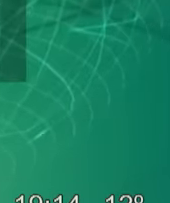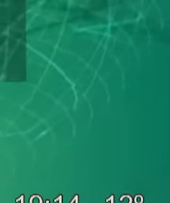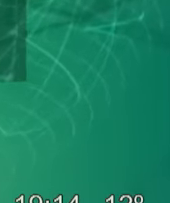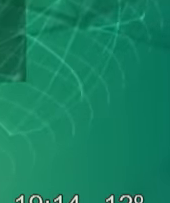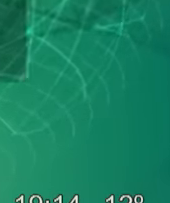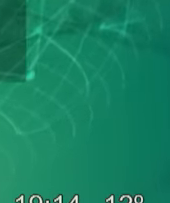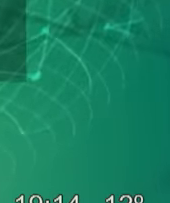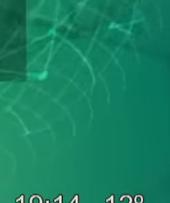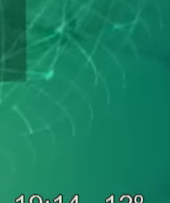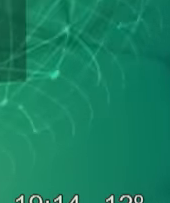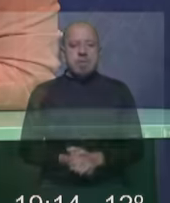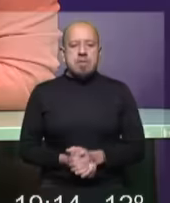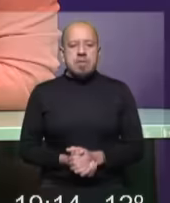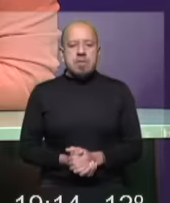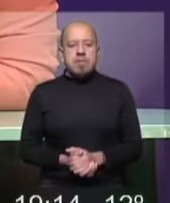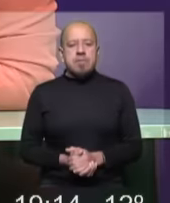llevándola.